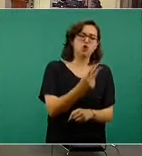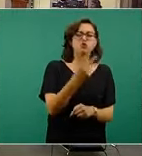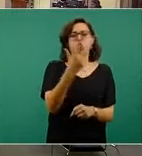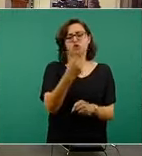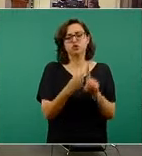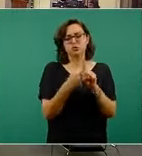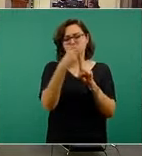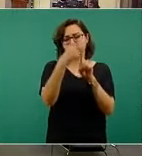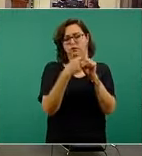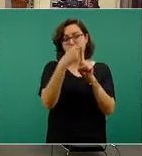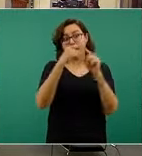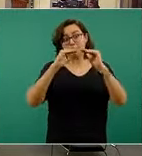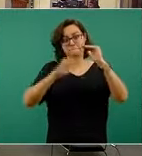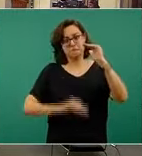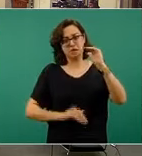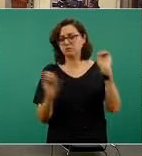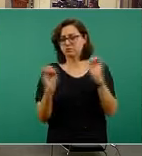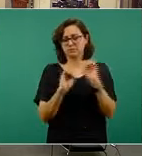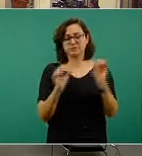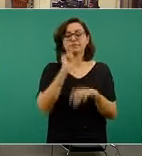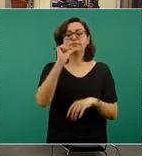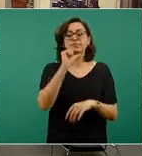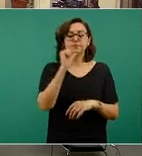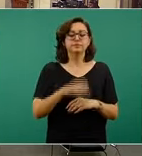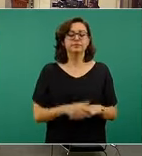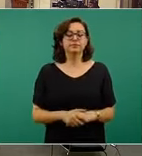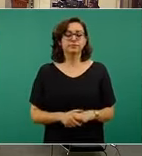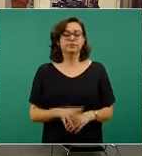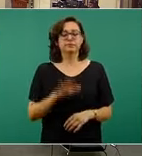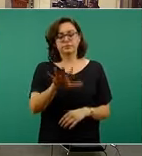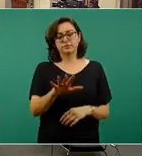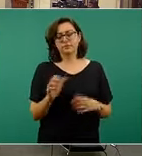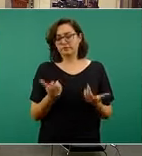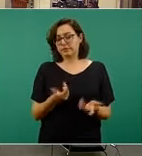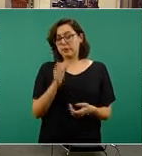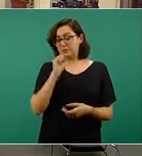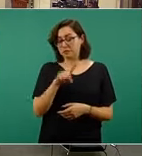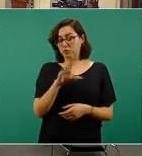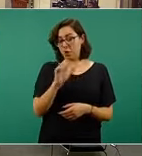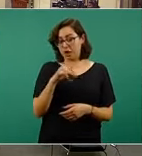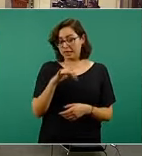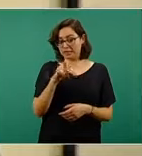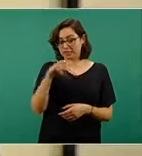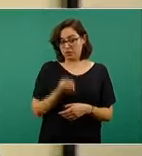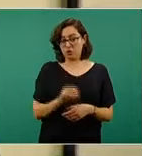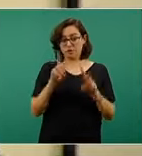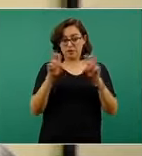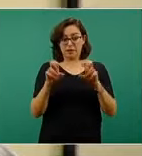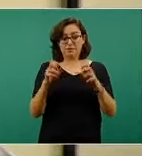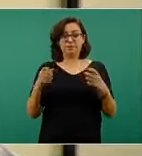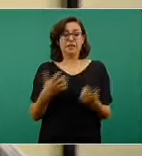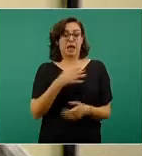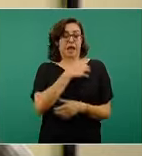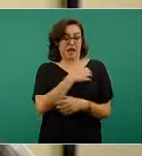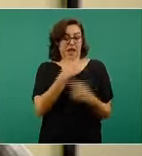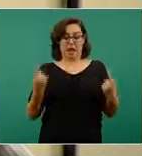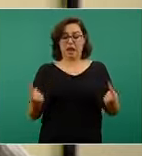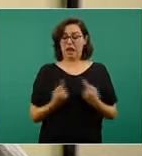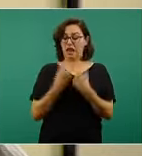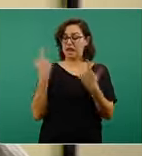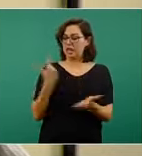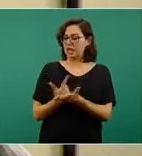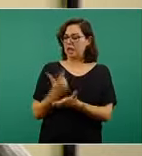dicho que la única contraindicación para vacunarse es no tener alergias graves, pero la gente nos pregunta qué se considera una alergia grave